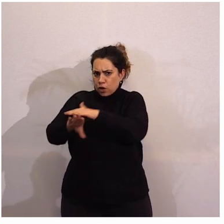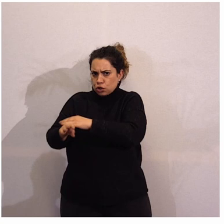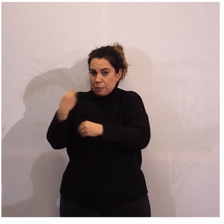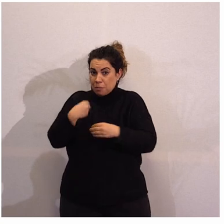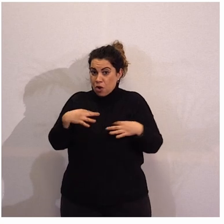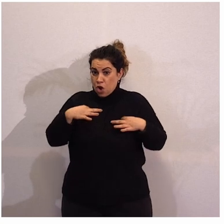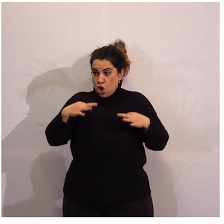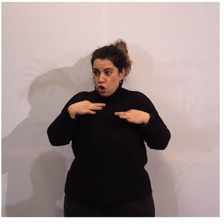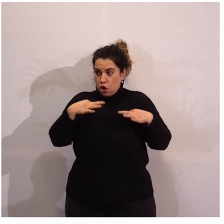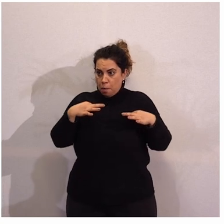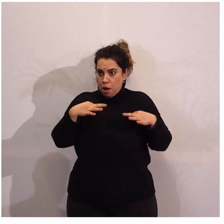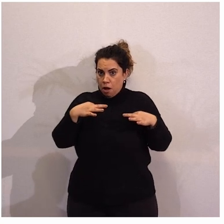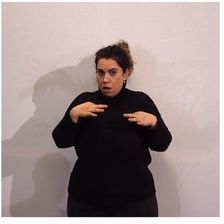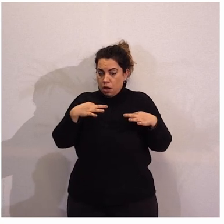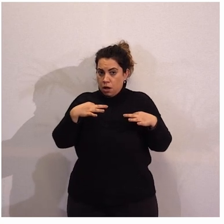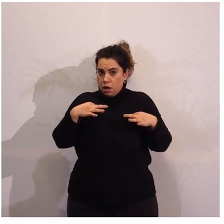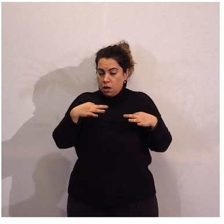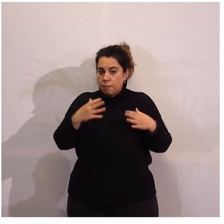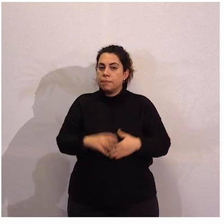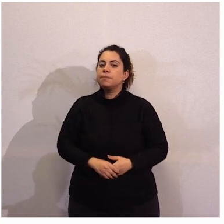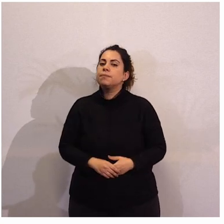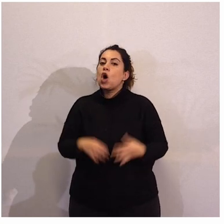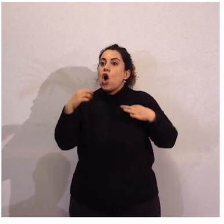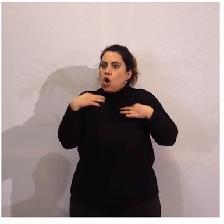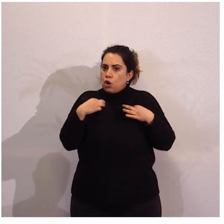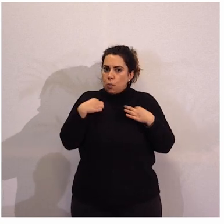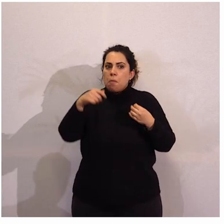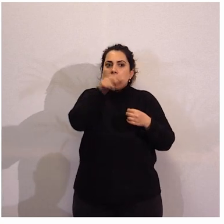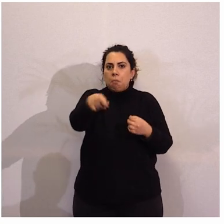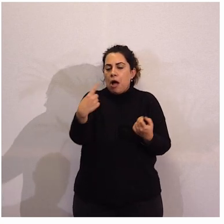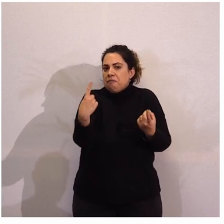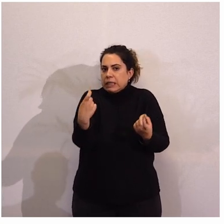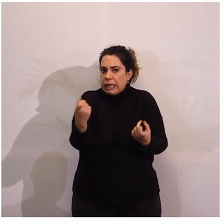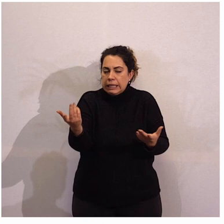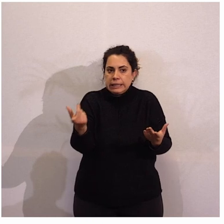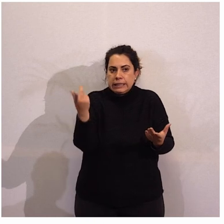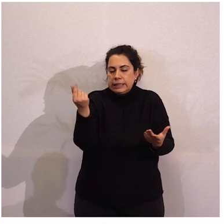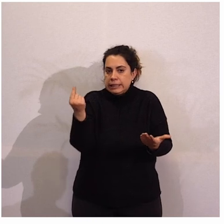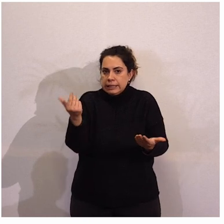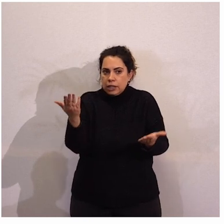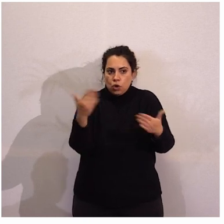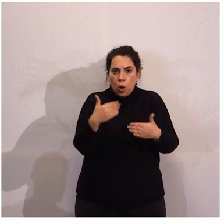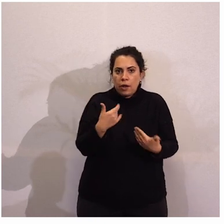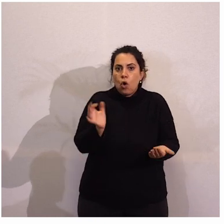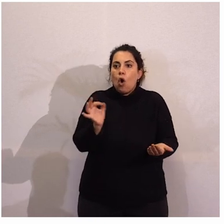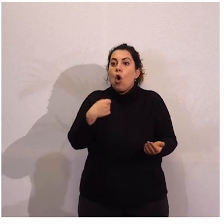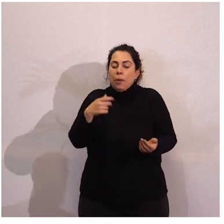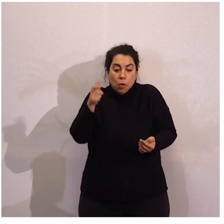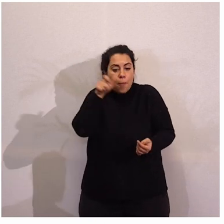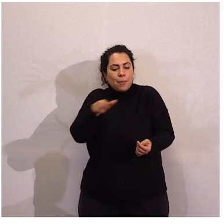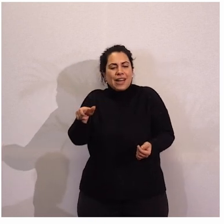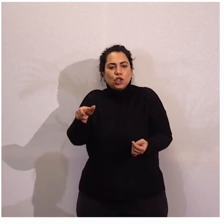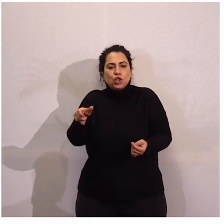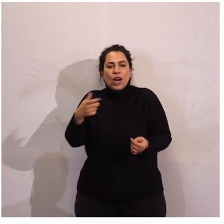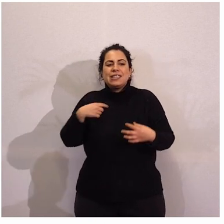ropa, bueno, pues que para personas, bueno, pues que tienen unas necesidades económicas, pues hay gente clasificando ropa y